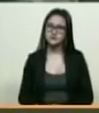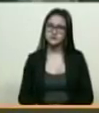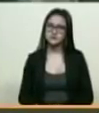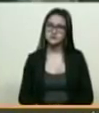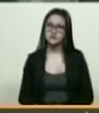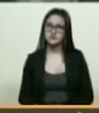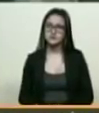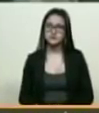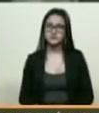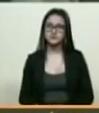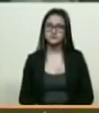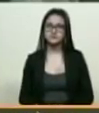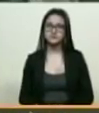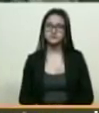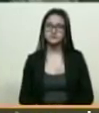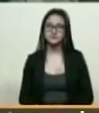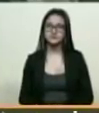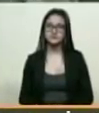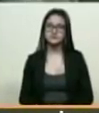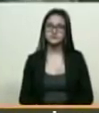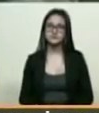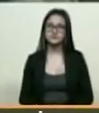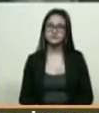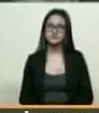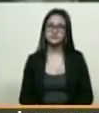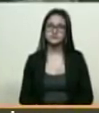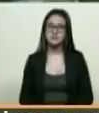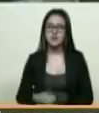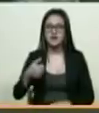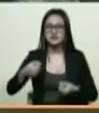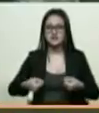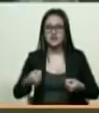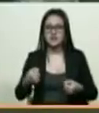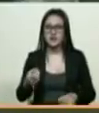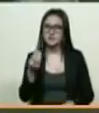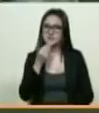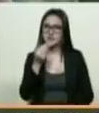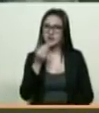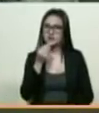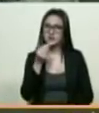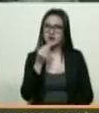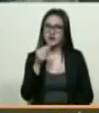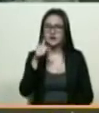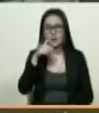las posibilidades de la cesta alimentaria,